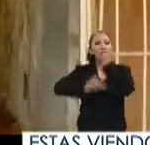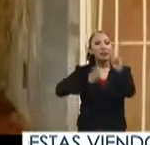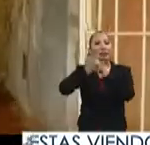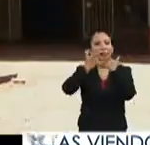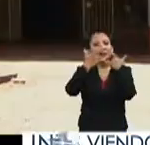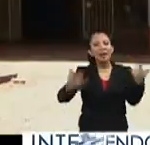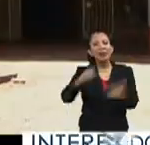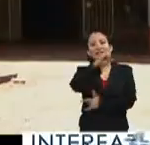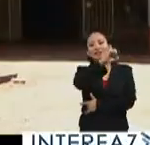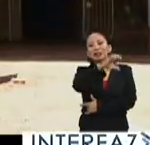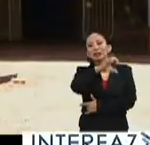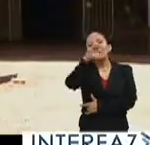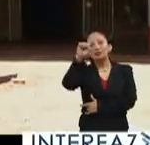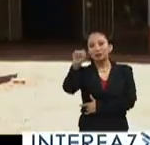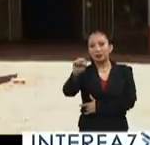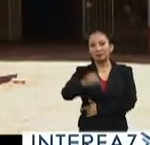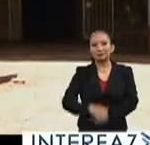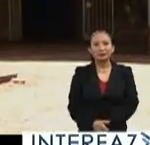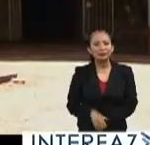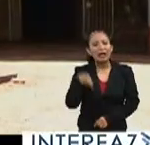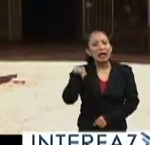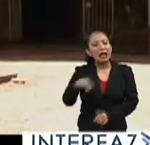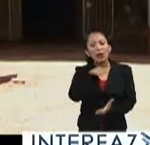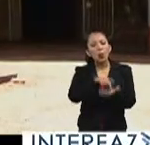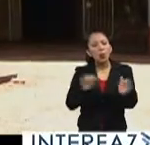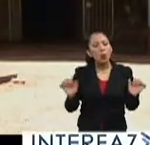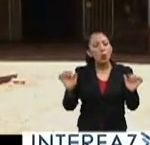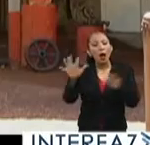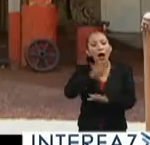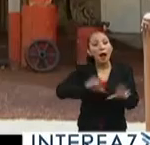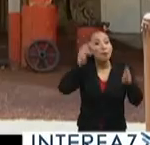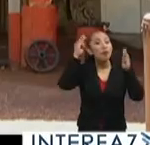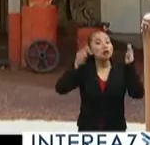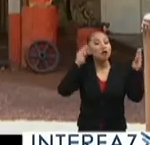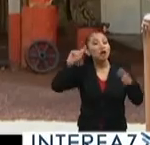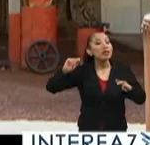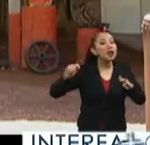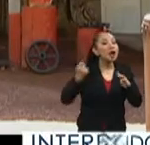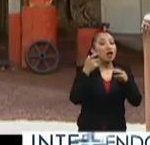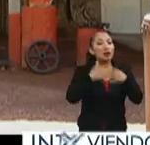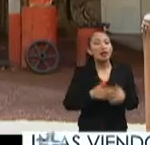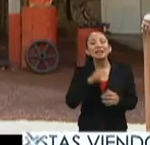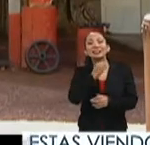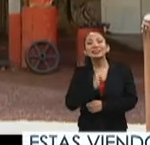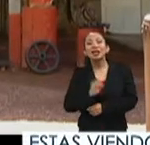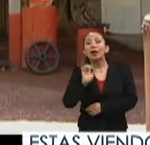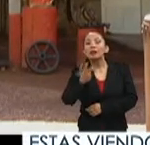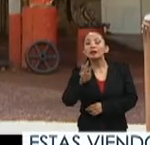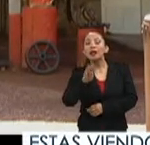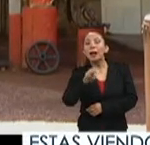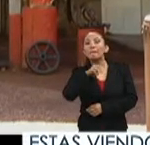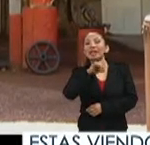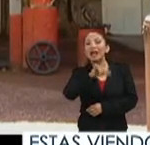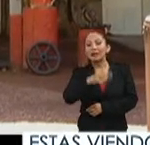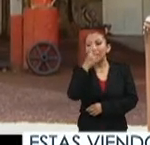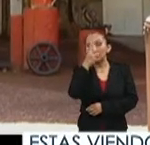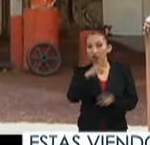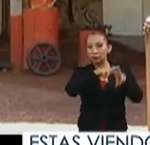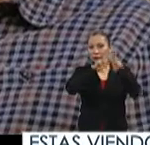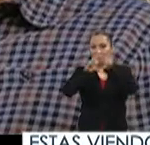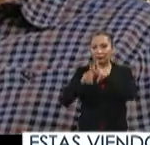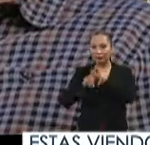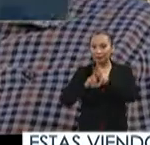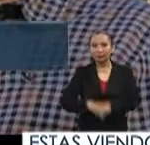de Historia y Ciencias Sociales. El escenario, el Museo Tecnológico Siglo XIX Mina de las Dos